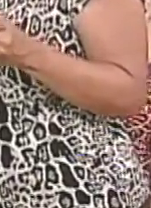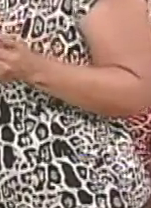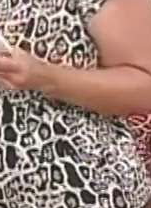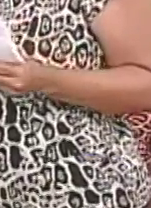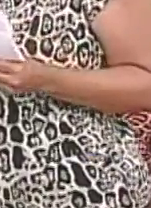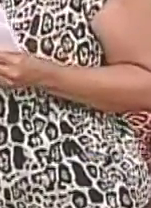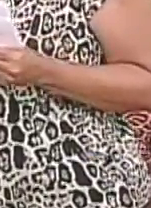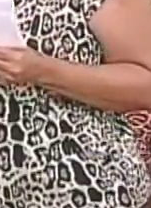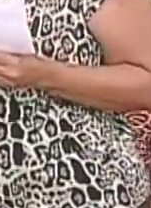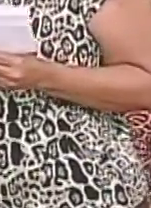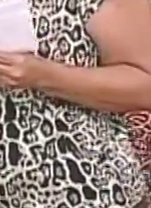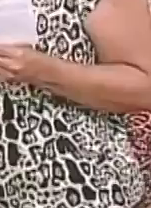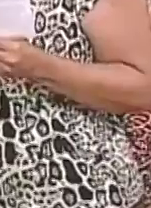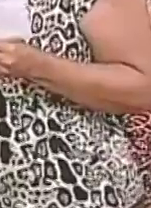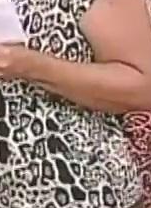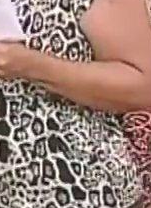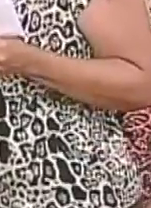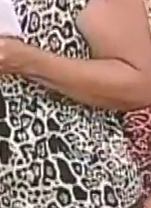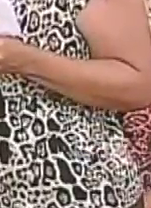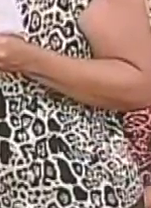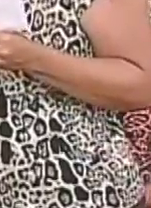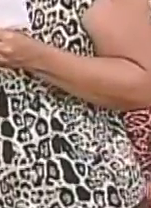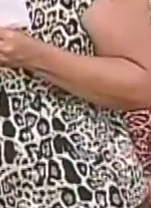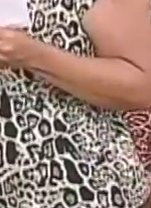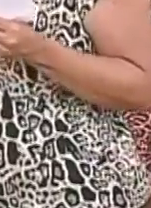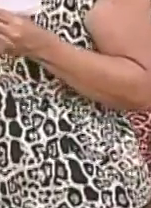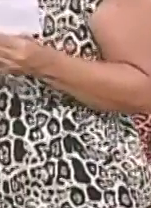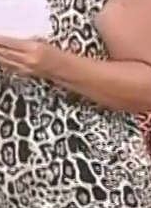al Ministerio de las Comunas, camarada,